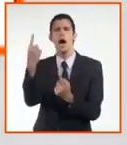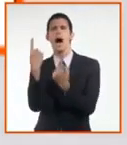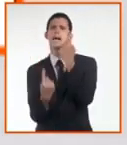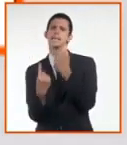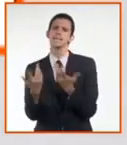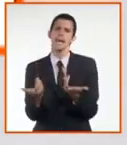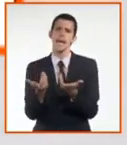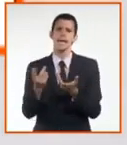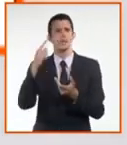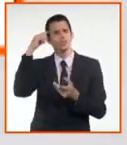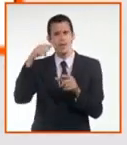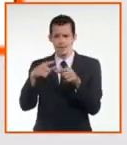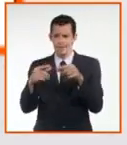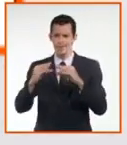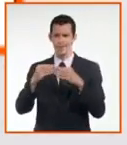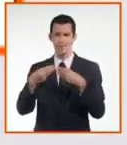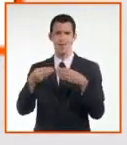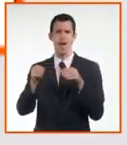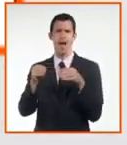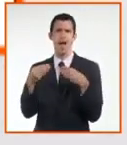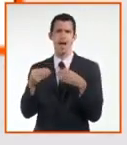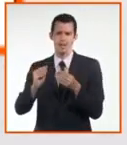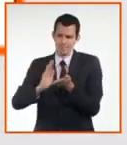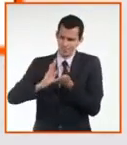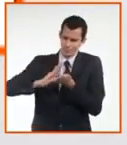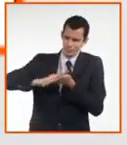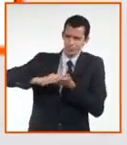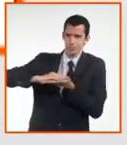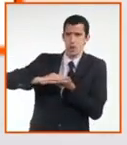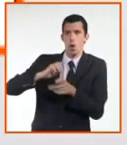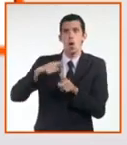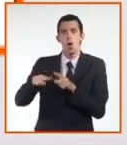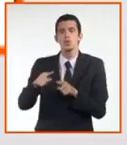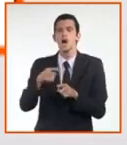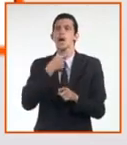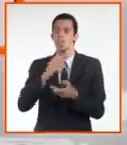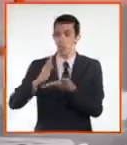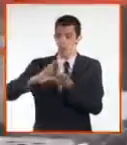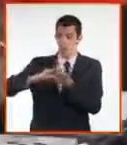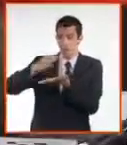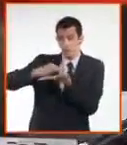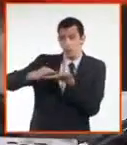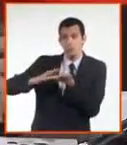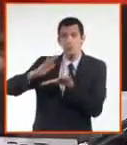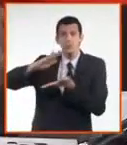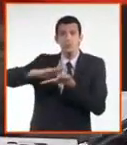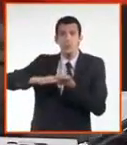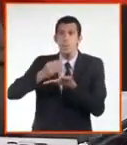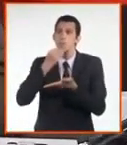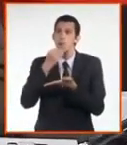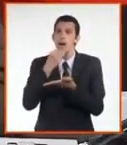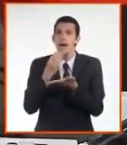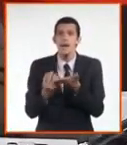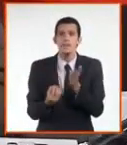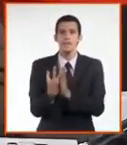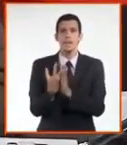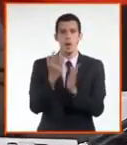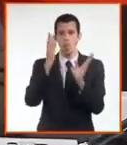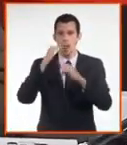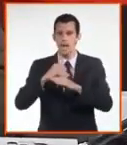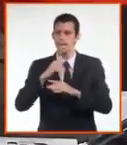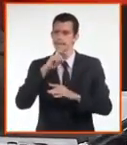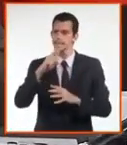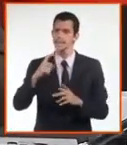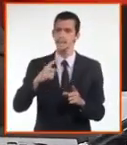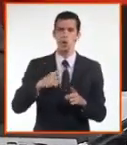división en frasco por 240 tabletas y eso es lo que vaya en presencia del de la dipirona